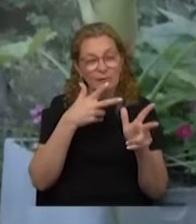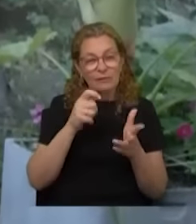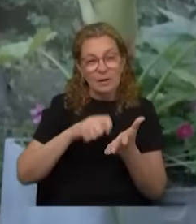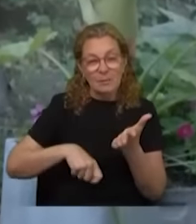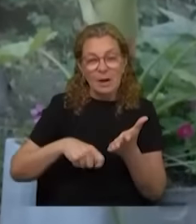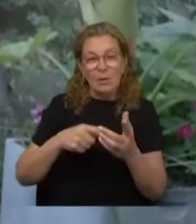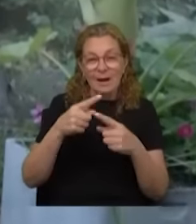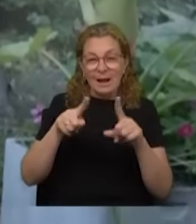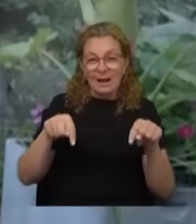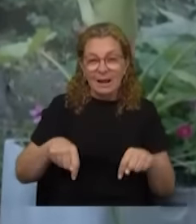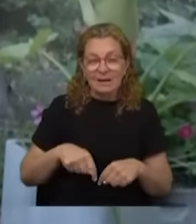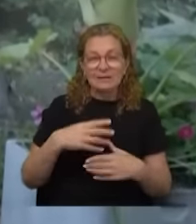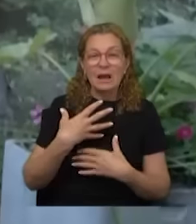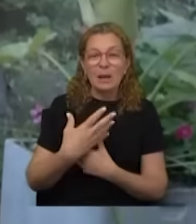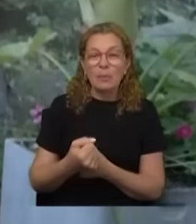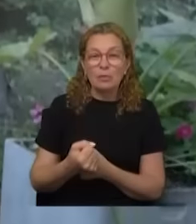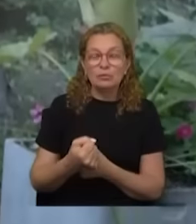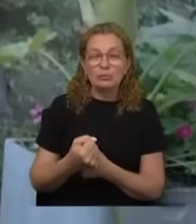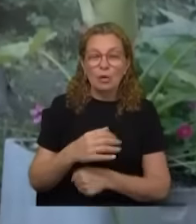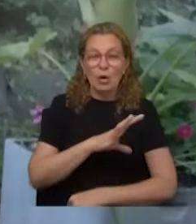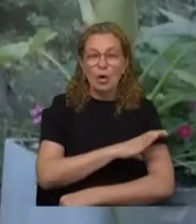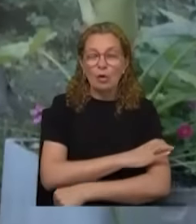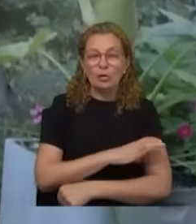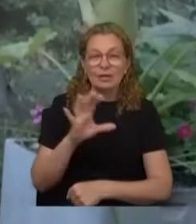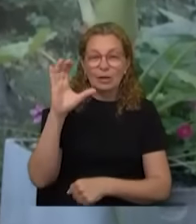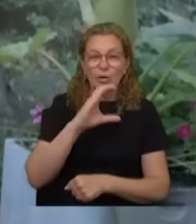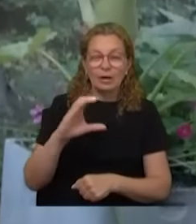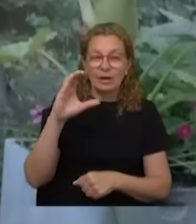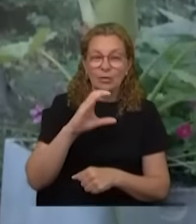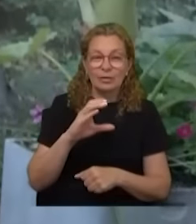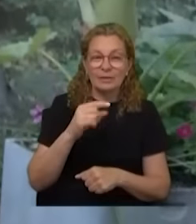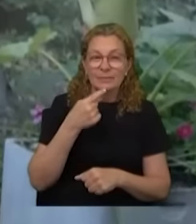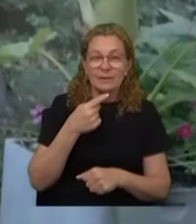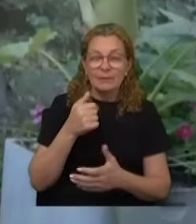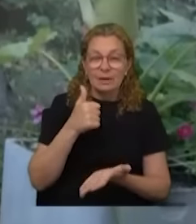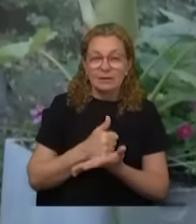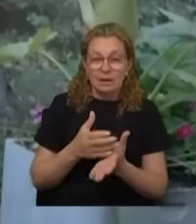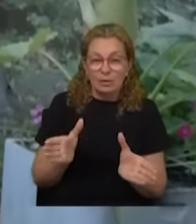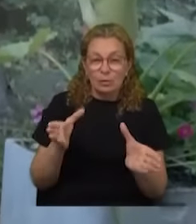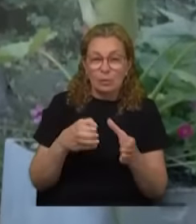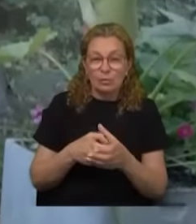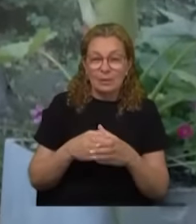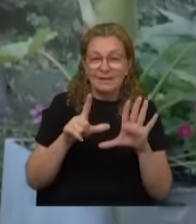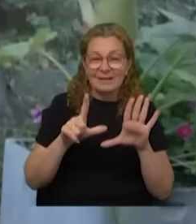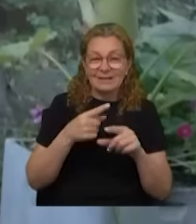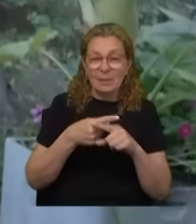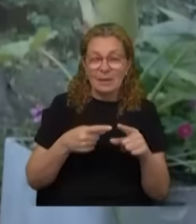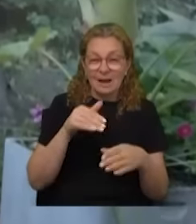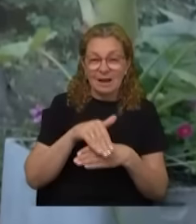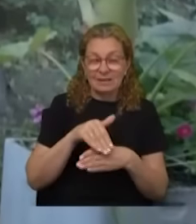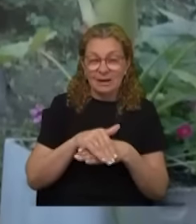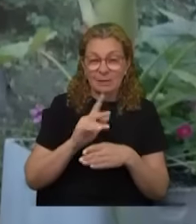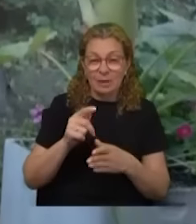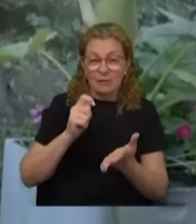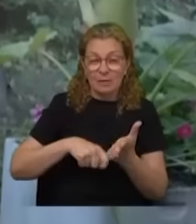apoyo a la fórmula de yamandu or y Carolina cose van a estar reunidos a partir de las 19:30 también se va a poder firmar de